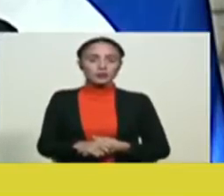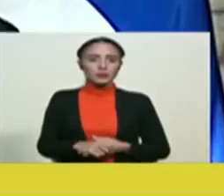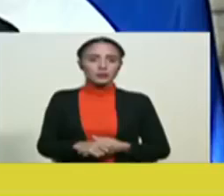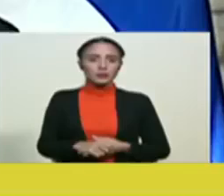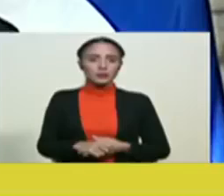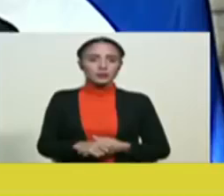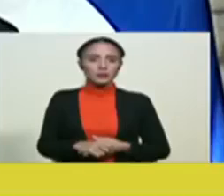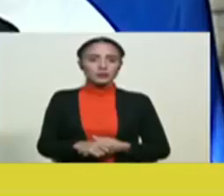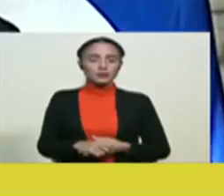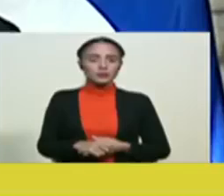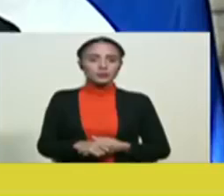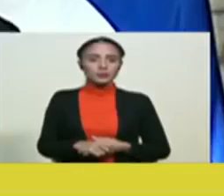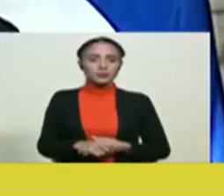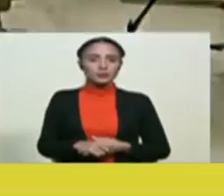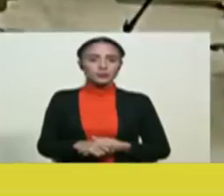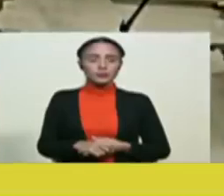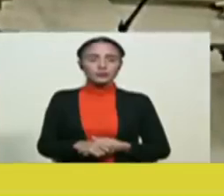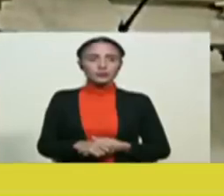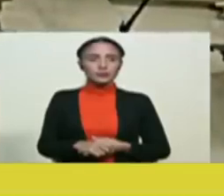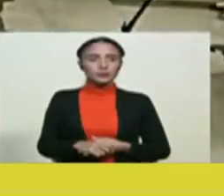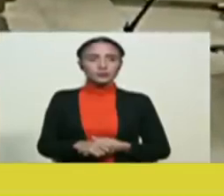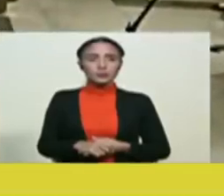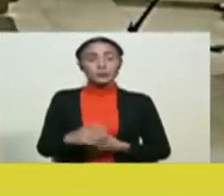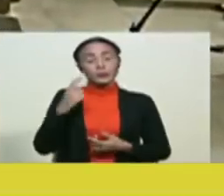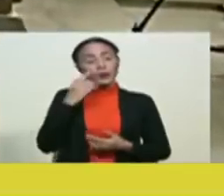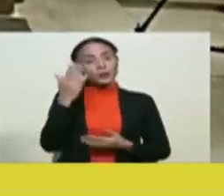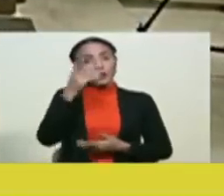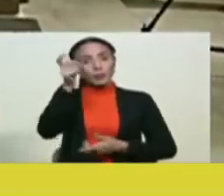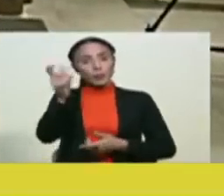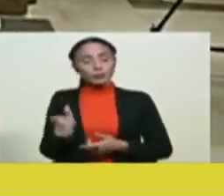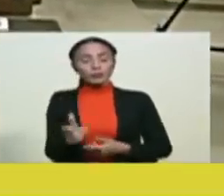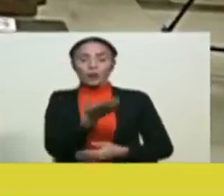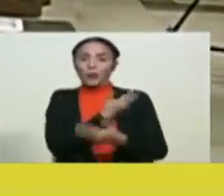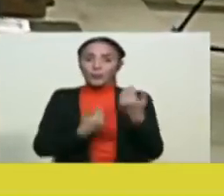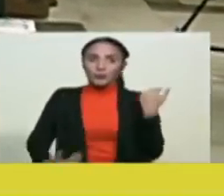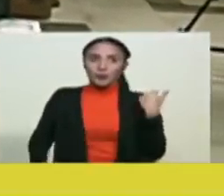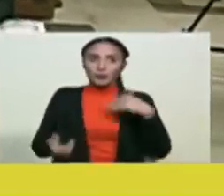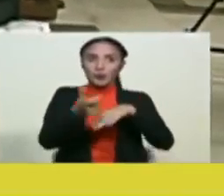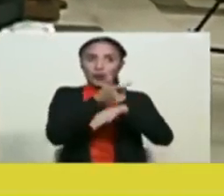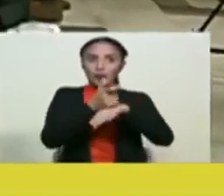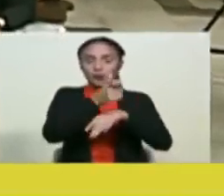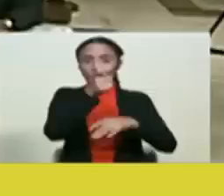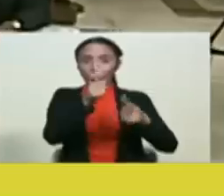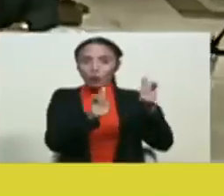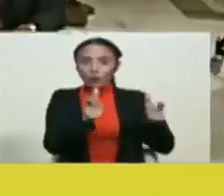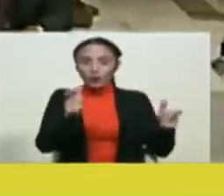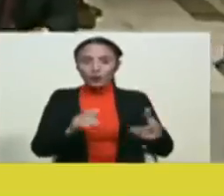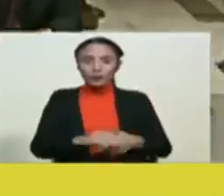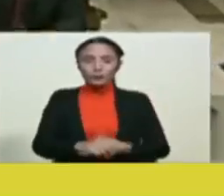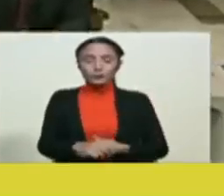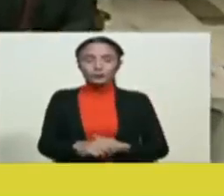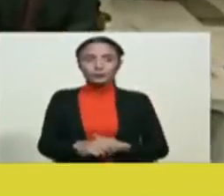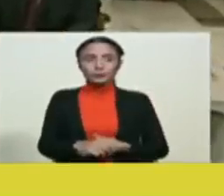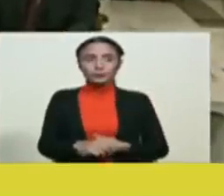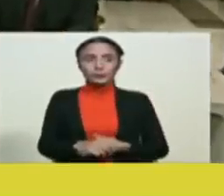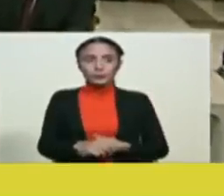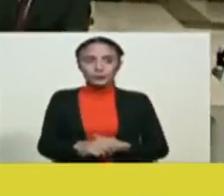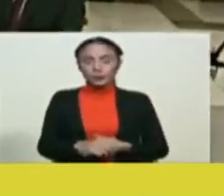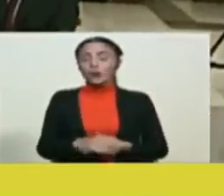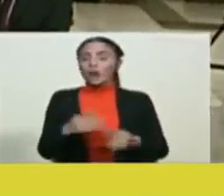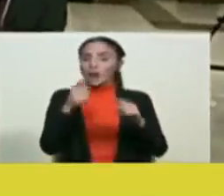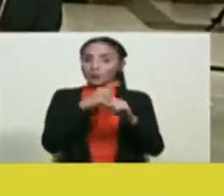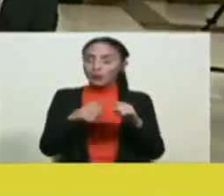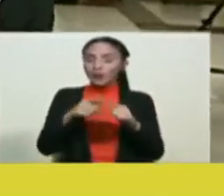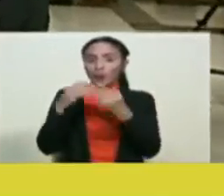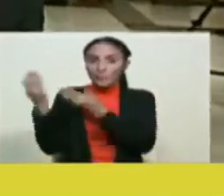hice en el mes de abril al compañero presidente miguel díaz canel y de la visita de